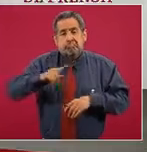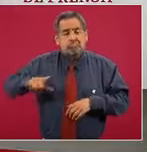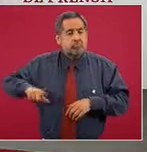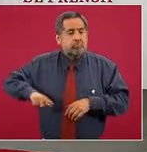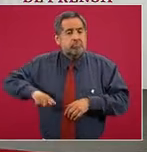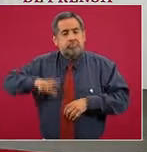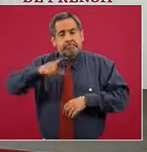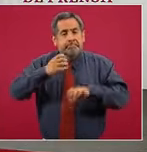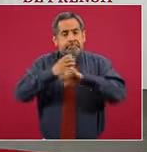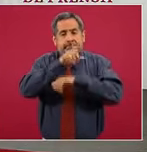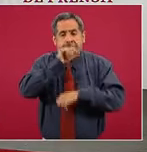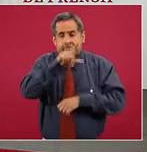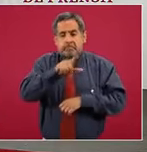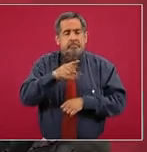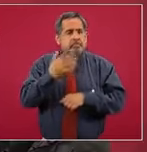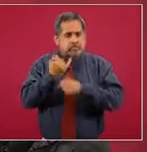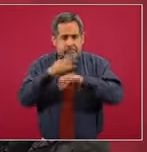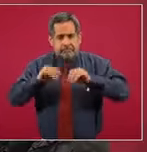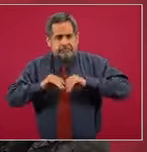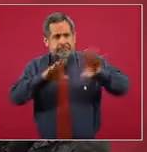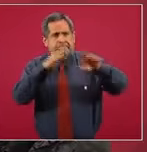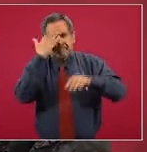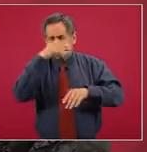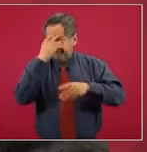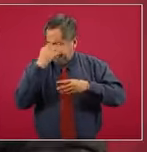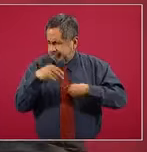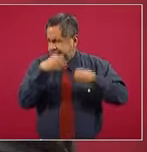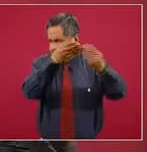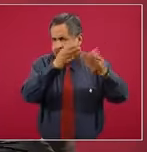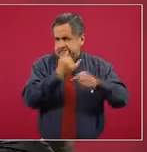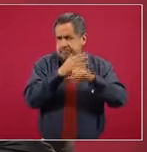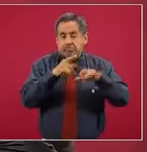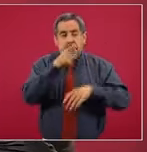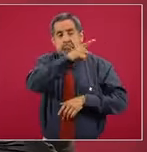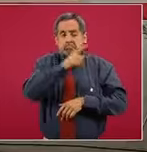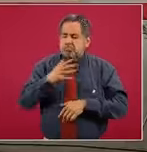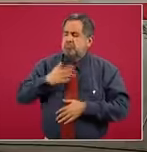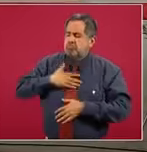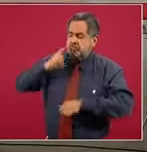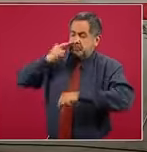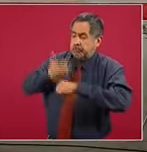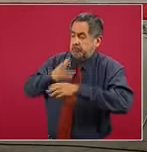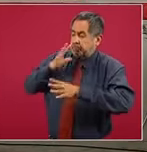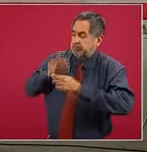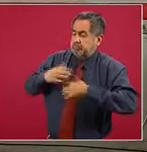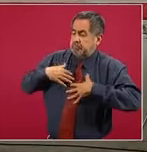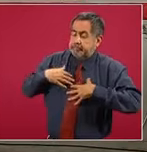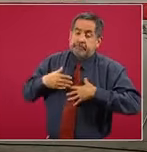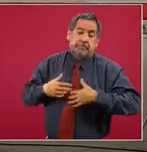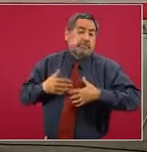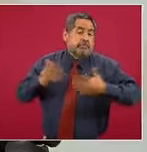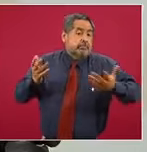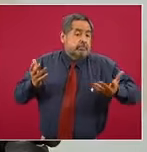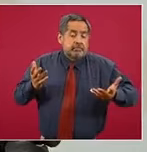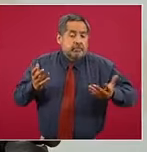de Jalisco con la información que tiene el gobierno del Estado de Jalisco y con la